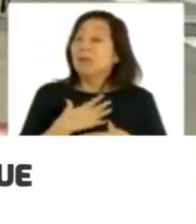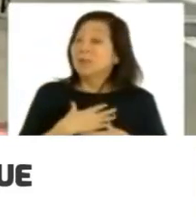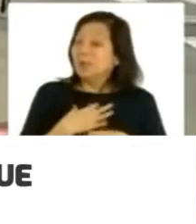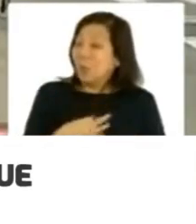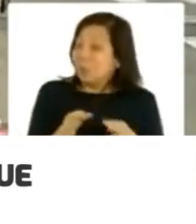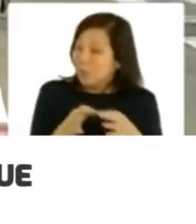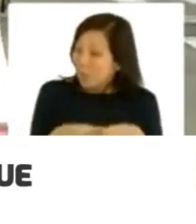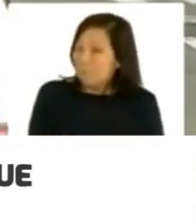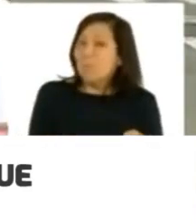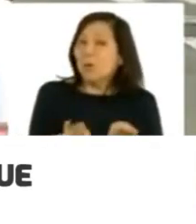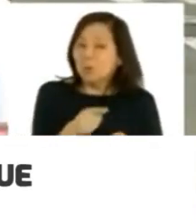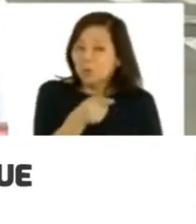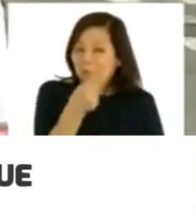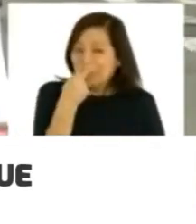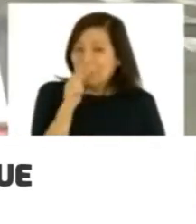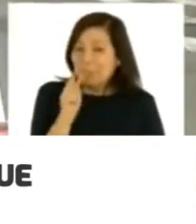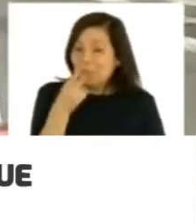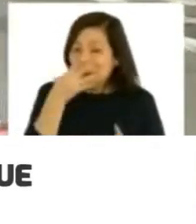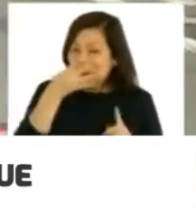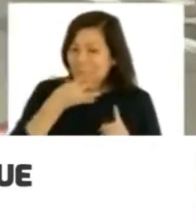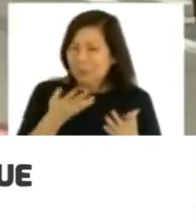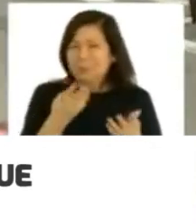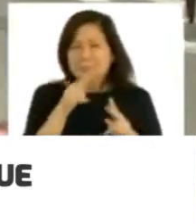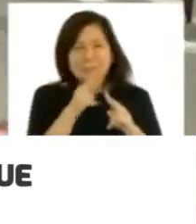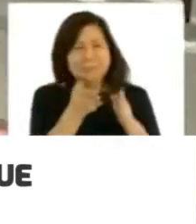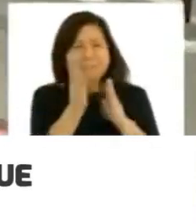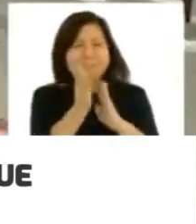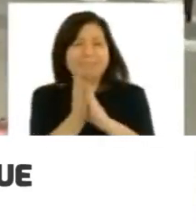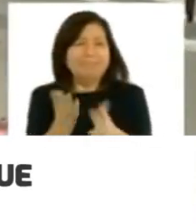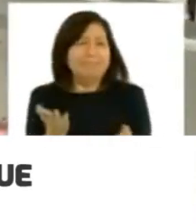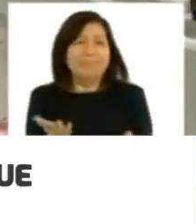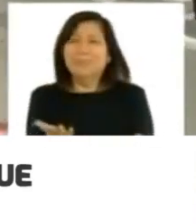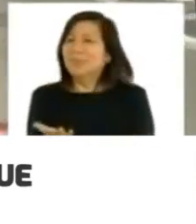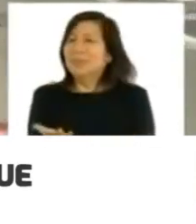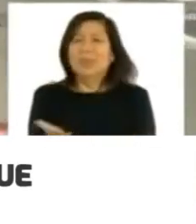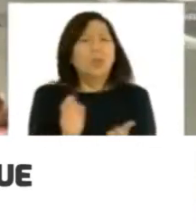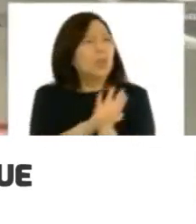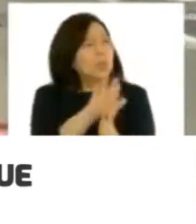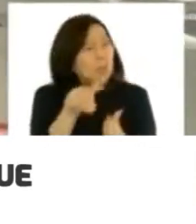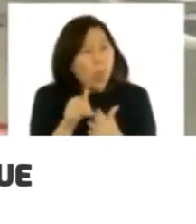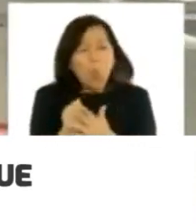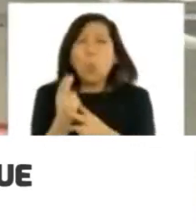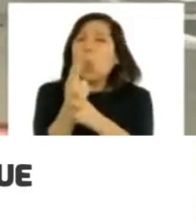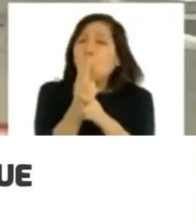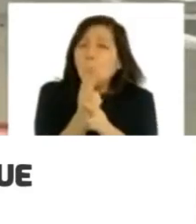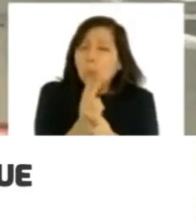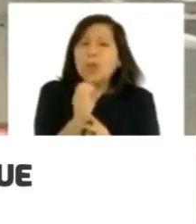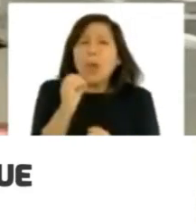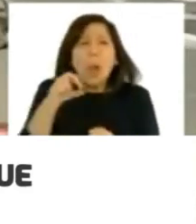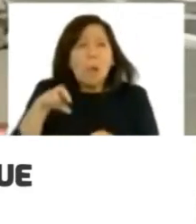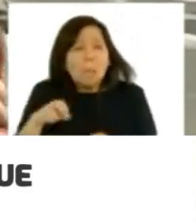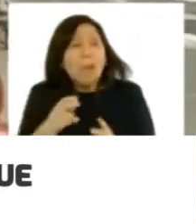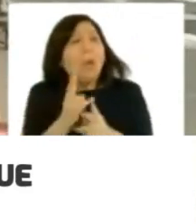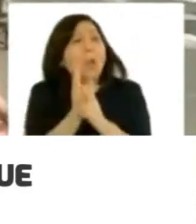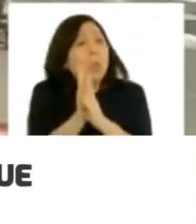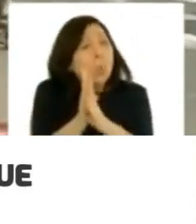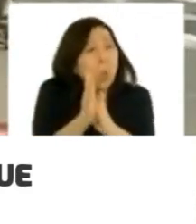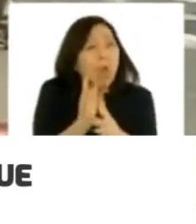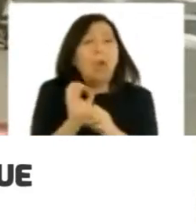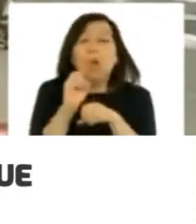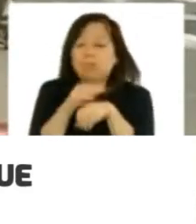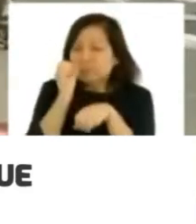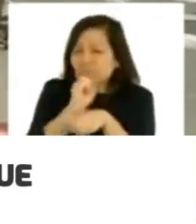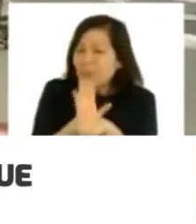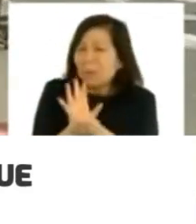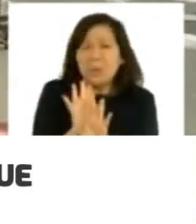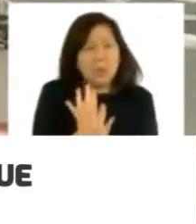embargo, como ustedes han podido ser testigos y han podido ver, se han tomado todas las precauciones del caso para evitar contagios. No